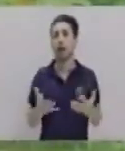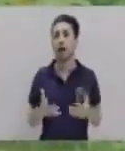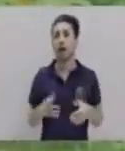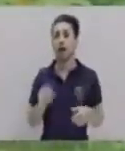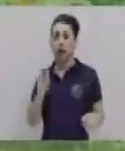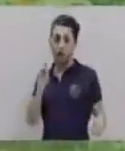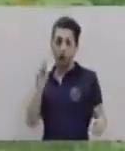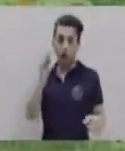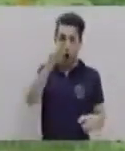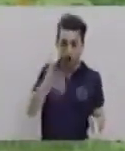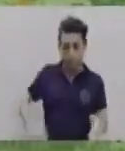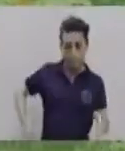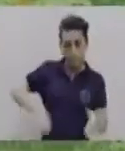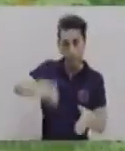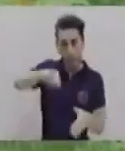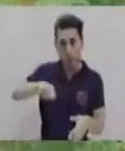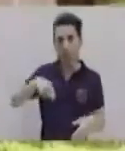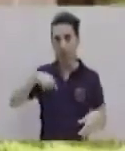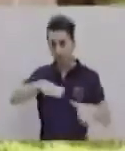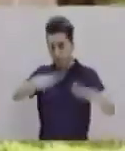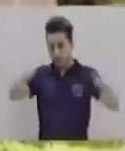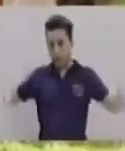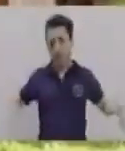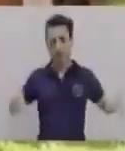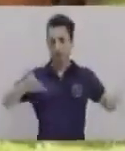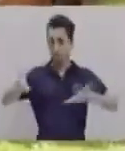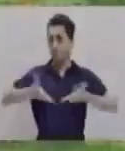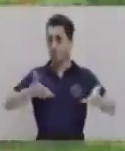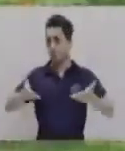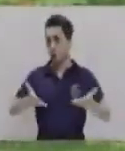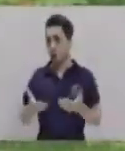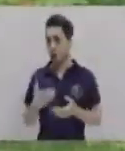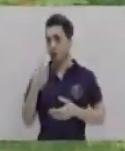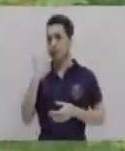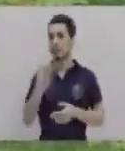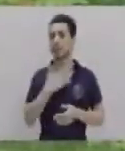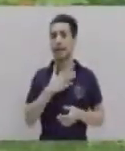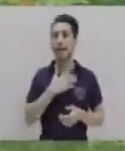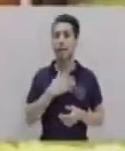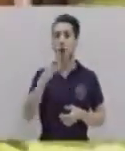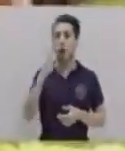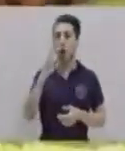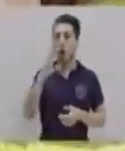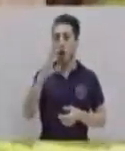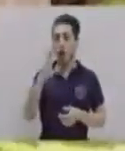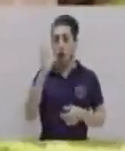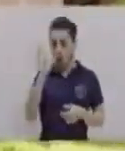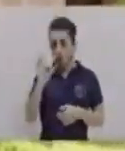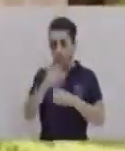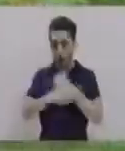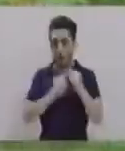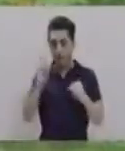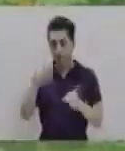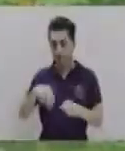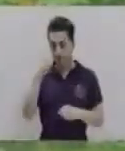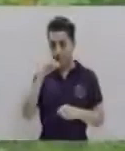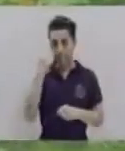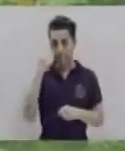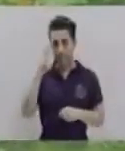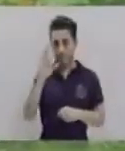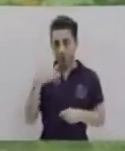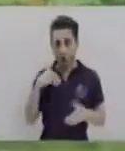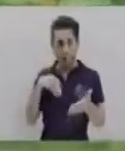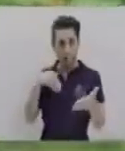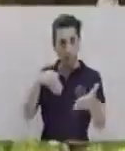que es tiro a gol dentro del fútbol, ¿sí? Es un principio ofensivo. Primero, vamos